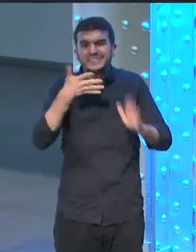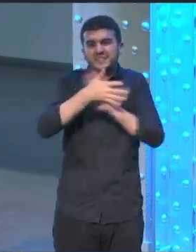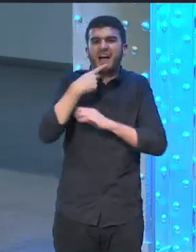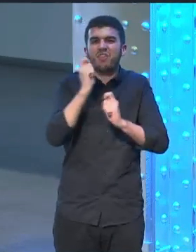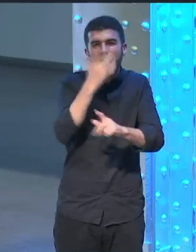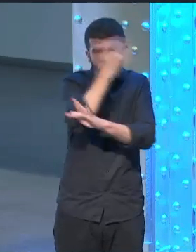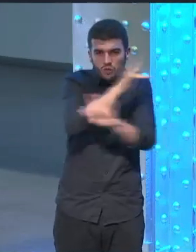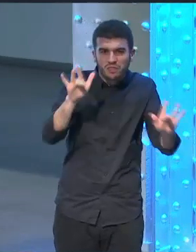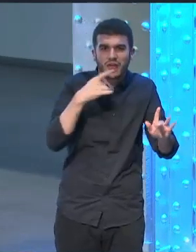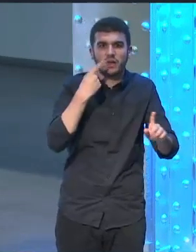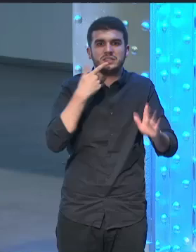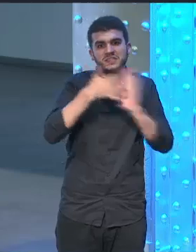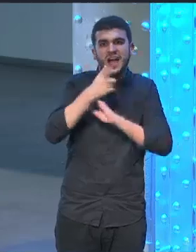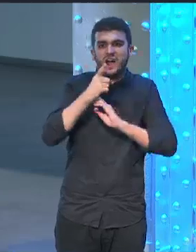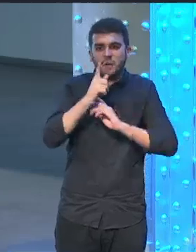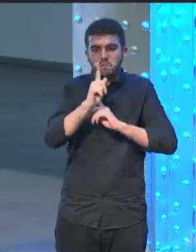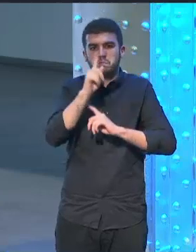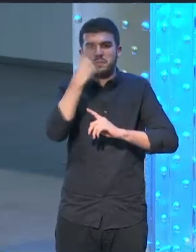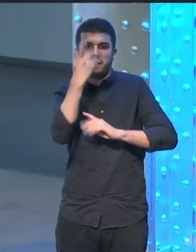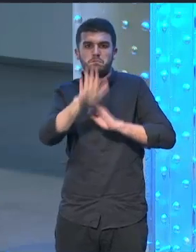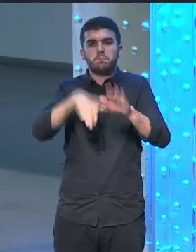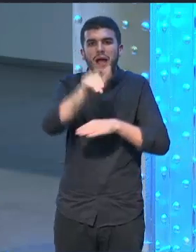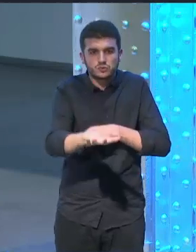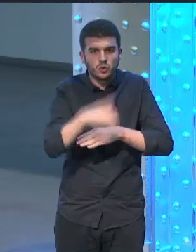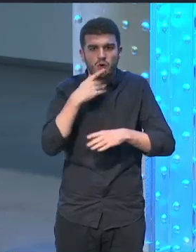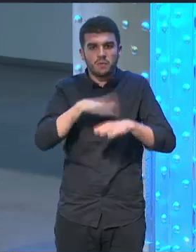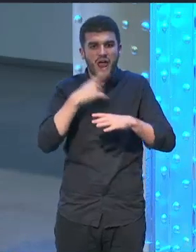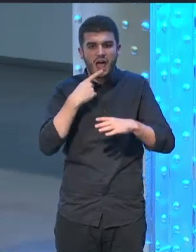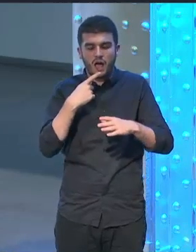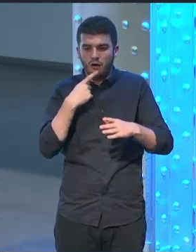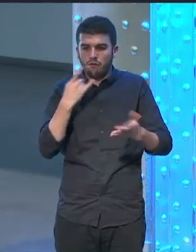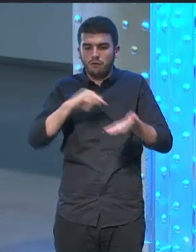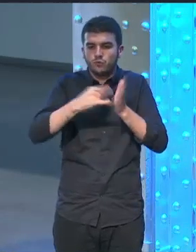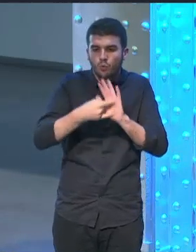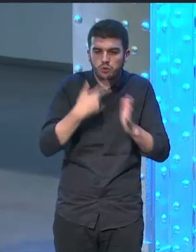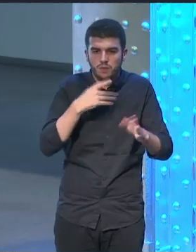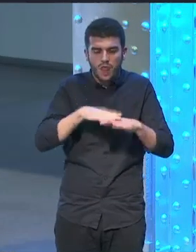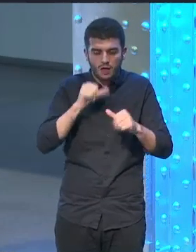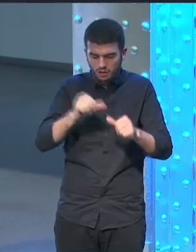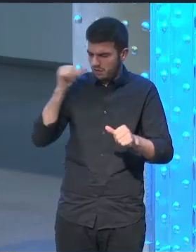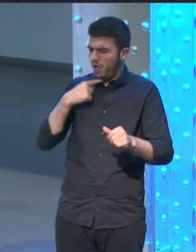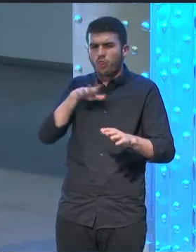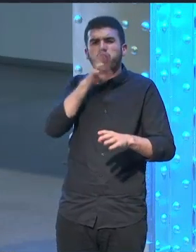¿no? Contarlos es el primer paso, pero también hay que buscar caminos que nos lleven al origen, ¿no?